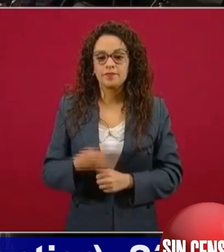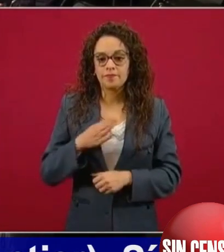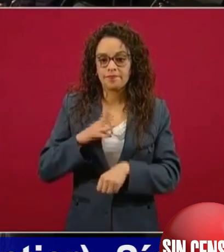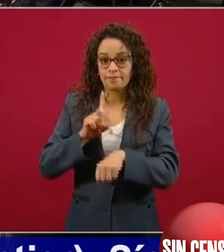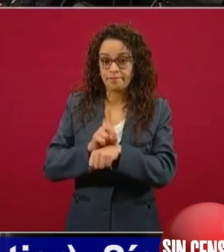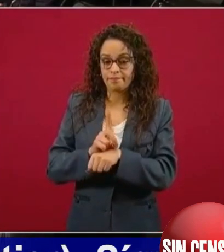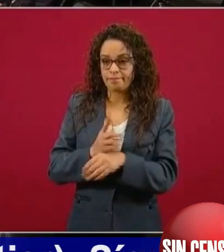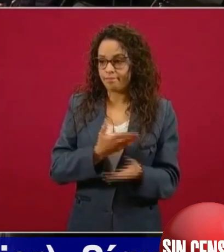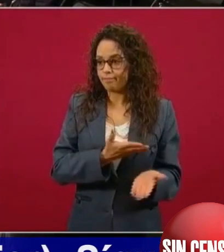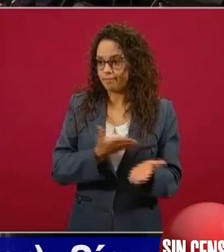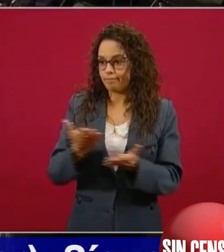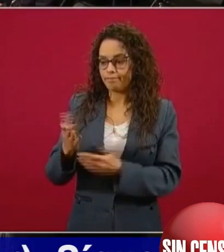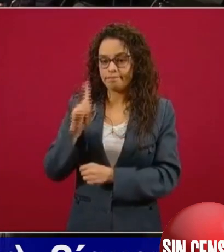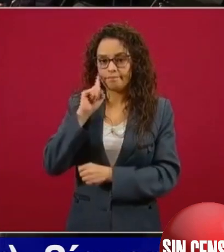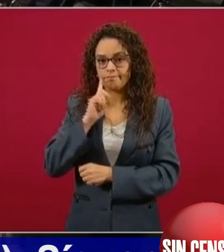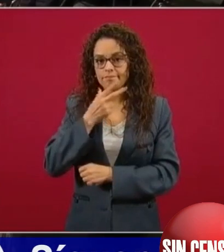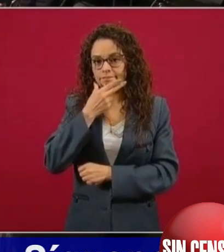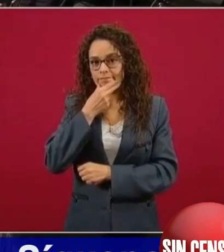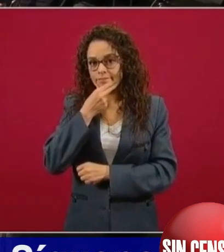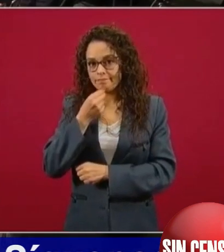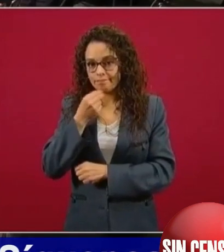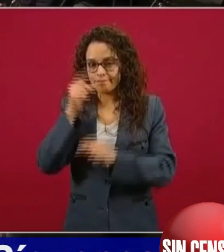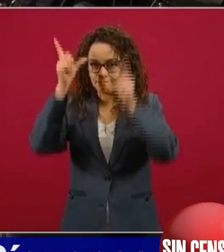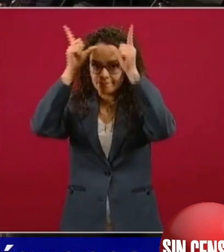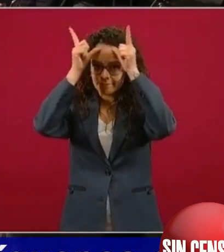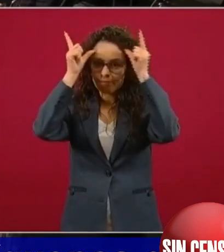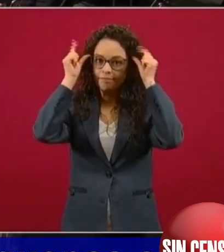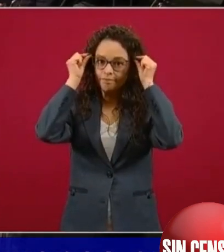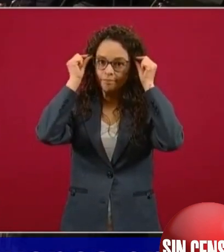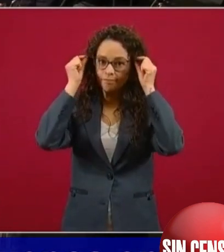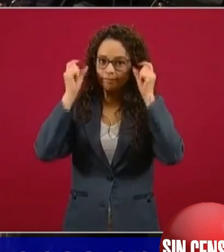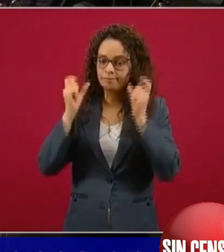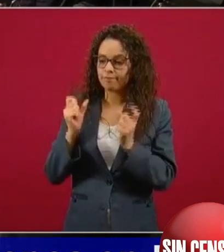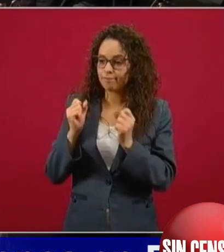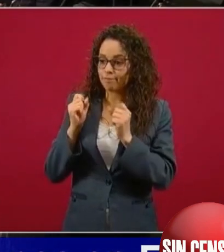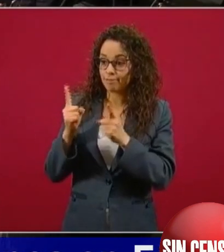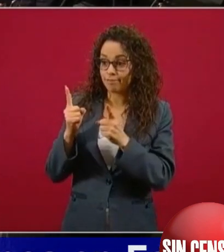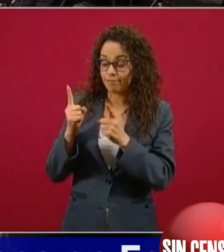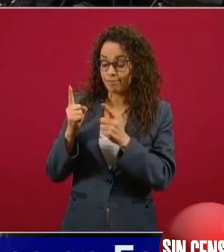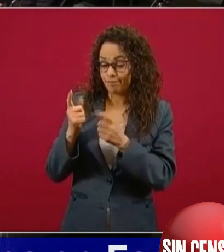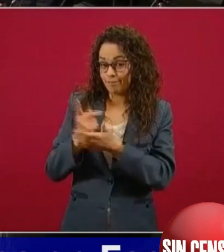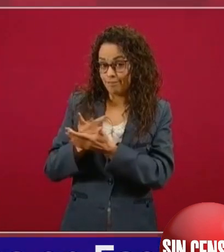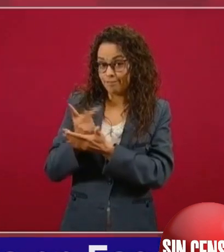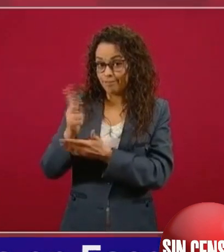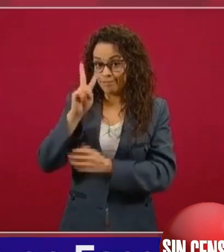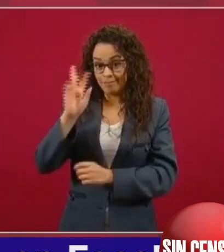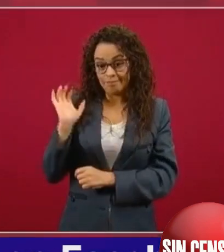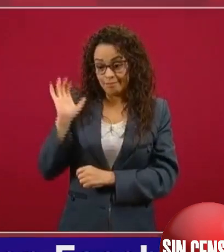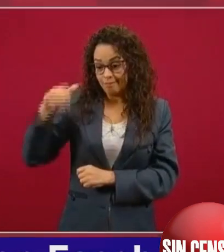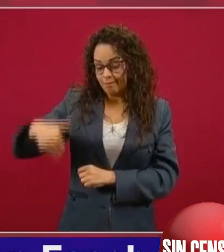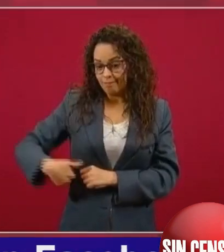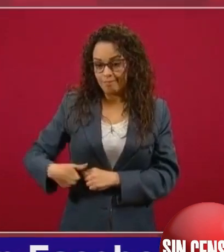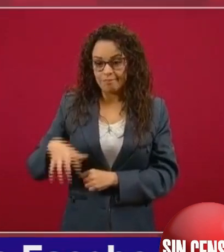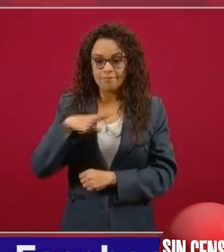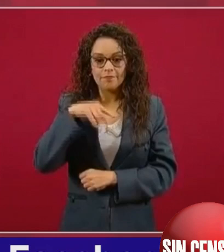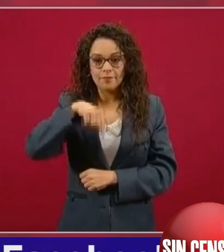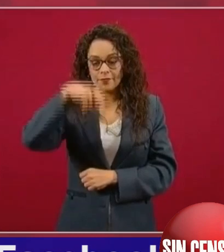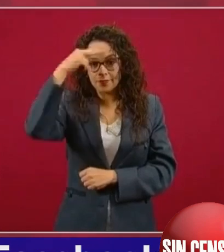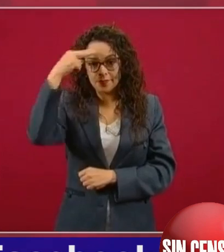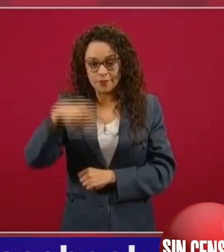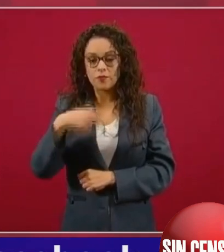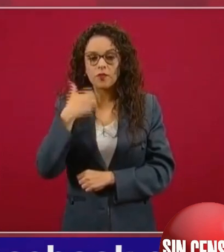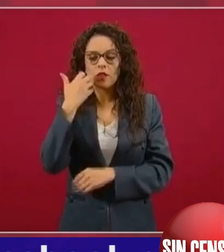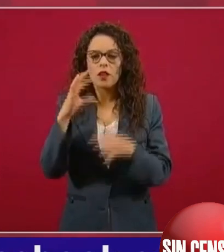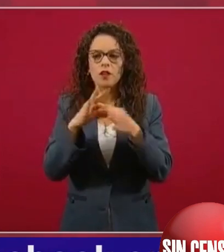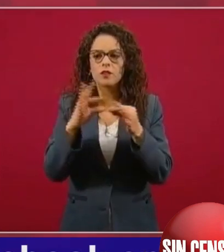enfermeros galardonados. Qué orgullo tenerlos en México. Quisiera comentar brevemente sobre lo que dice